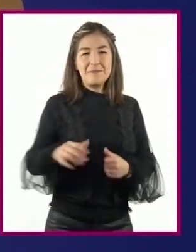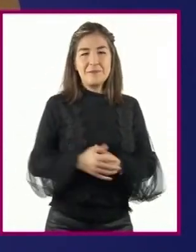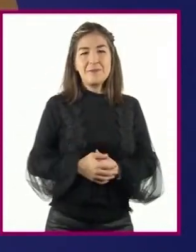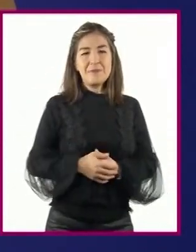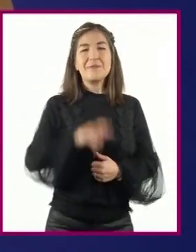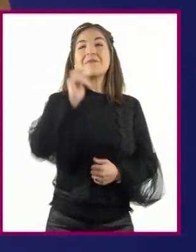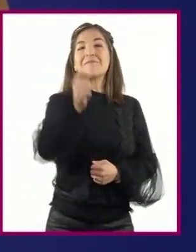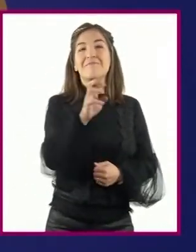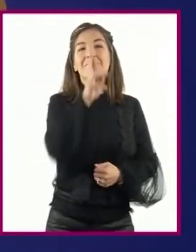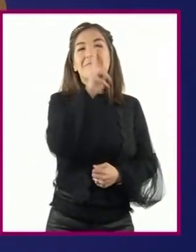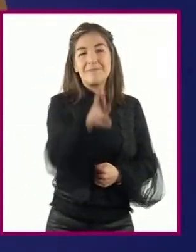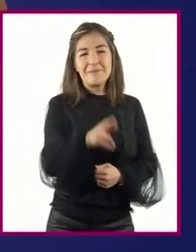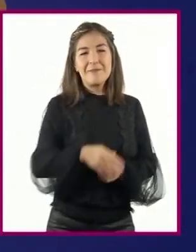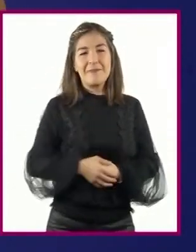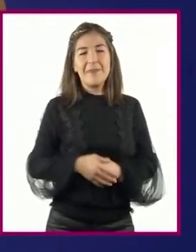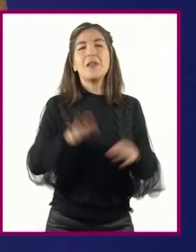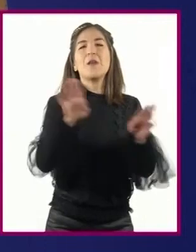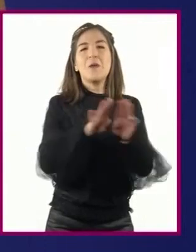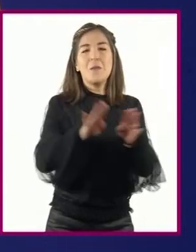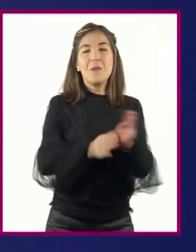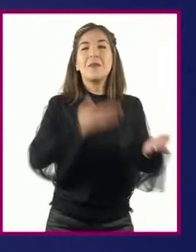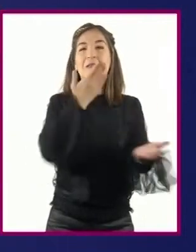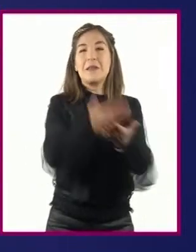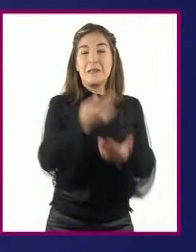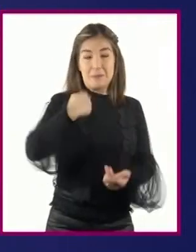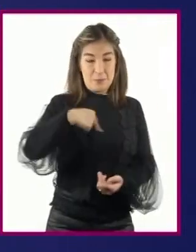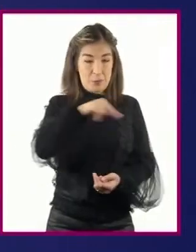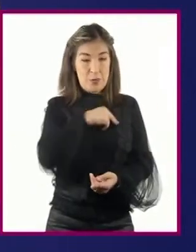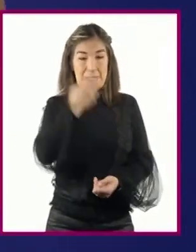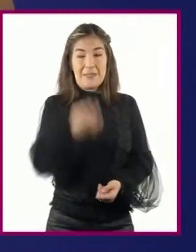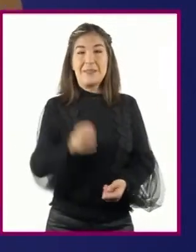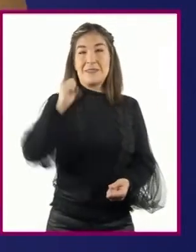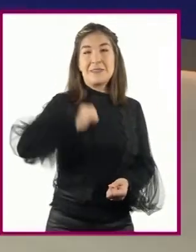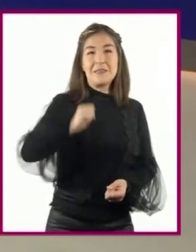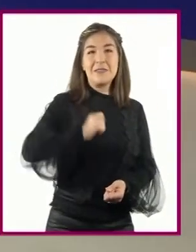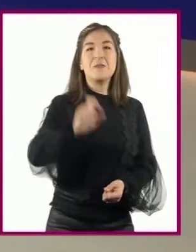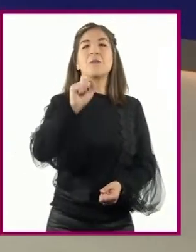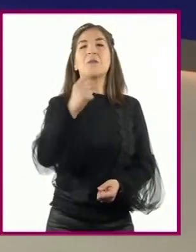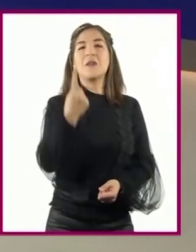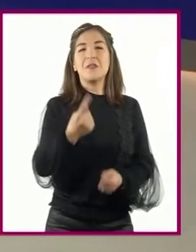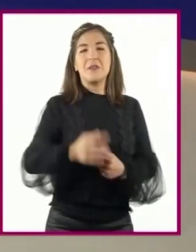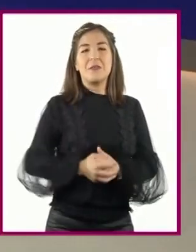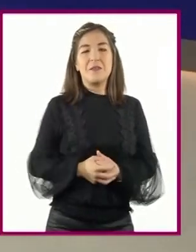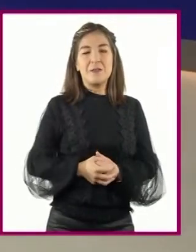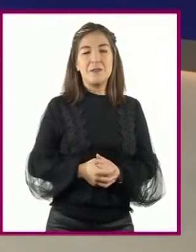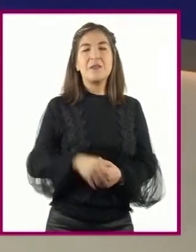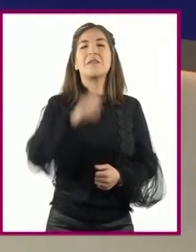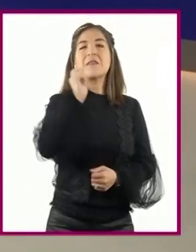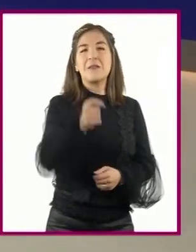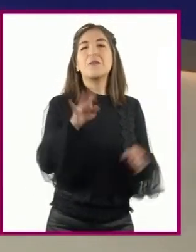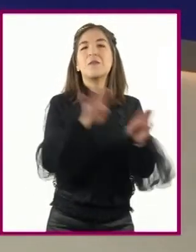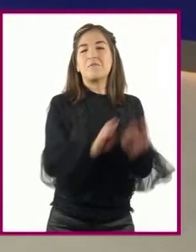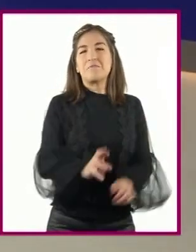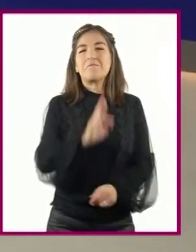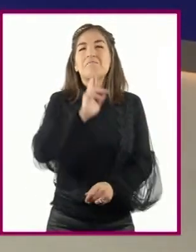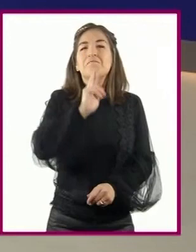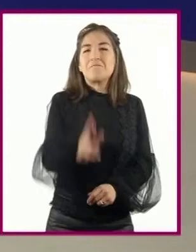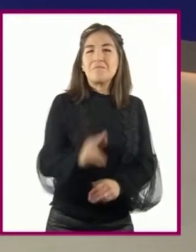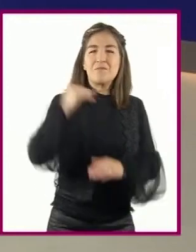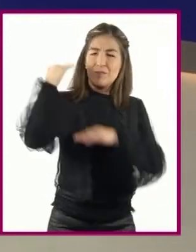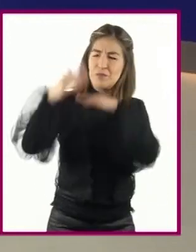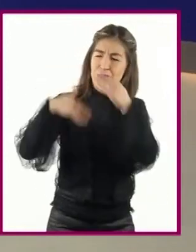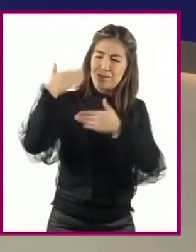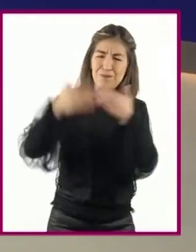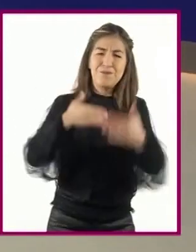cuya respuesta empieza por plantear que nosotros en el siglo XXI somos el resultado de todos